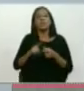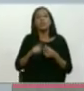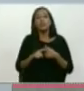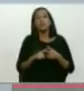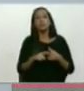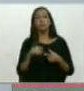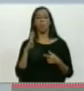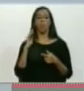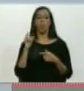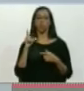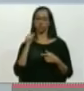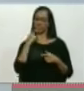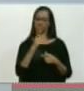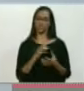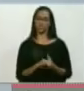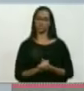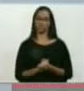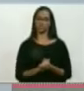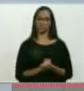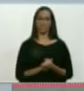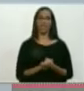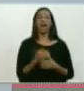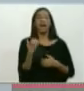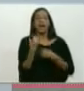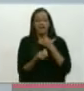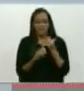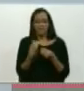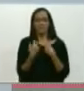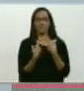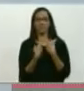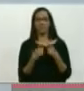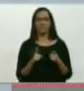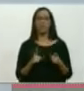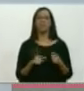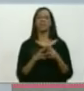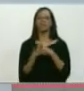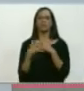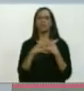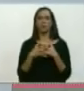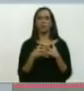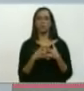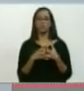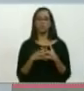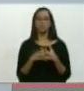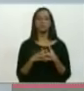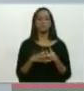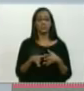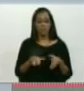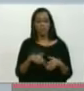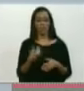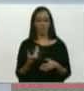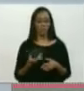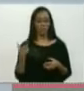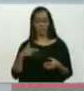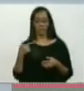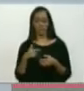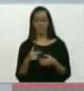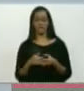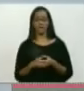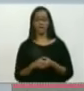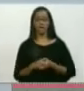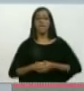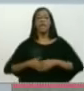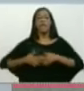Bolton le dijo: hará una gran diferencia para Estados Unidos si podemos tener empresas